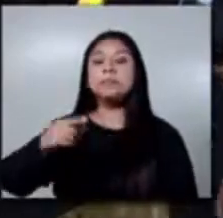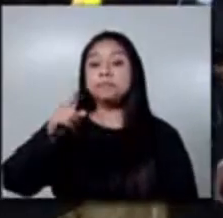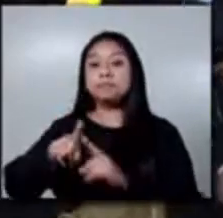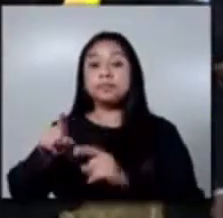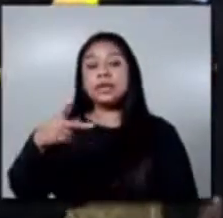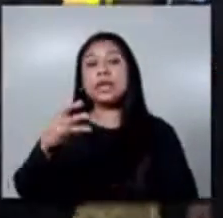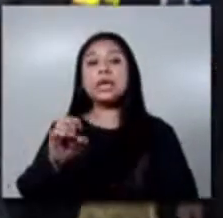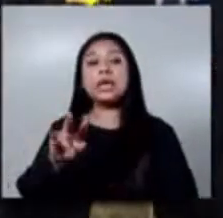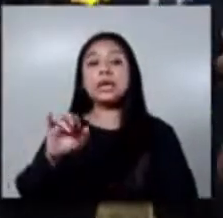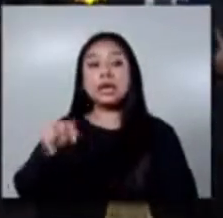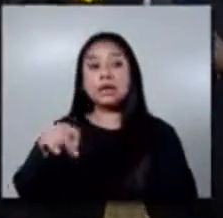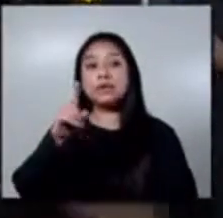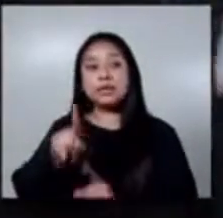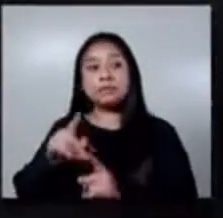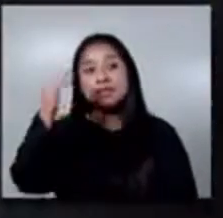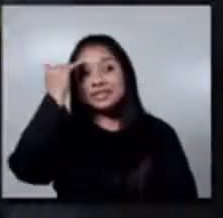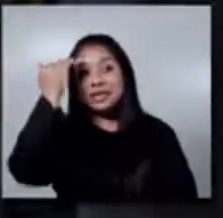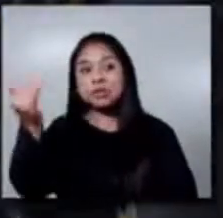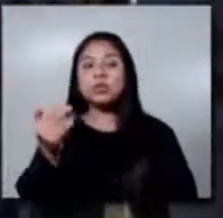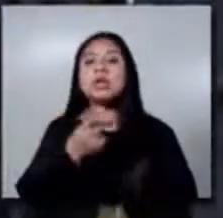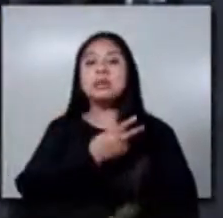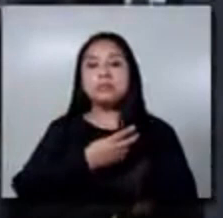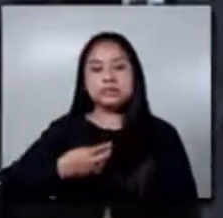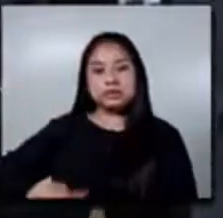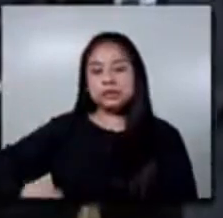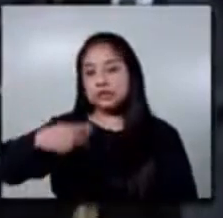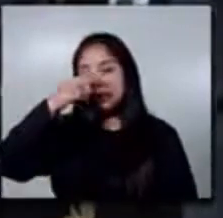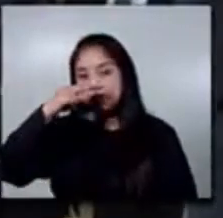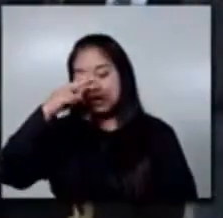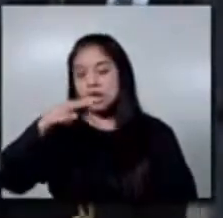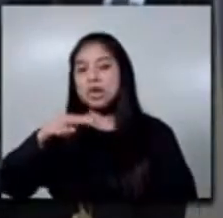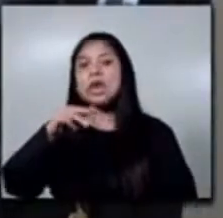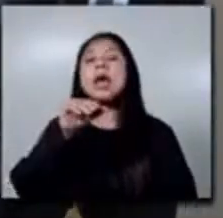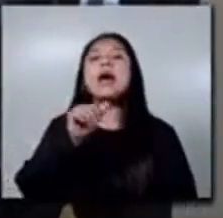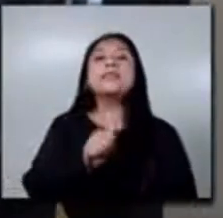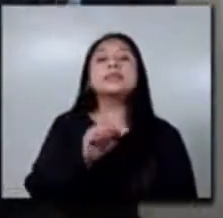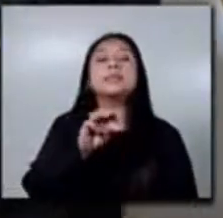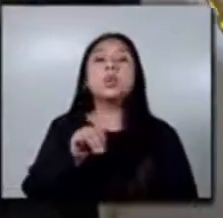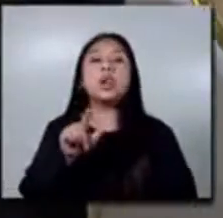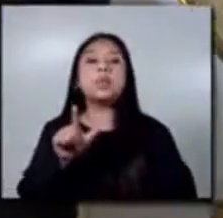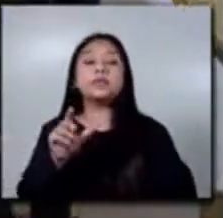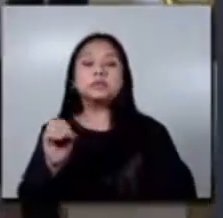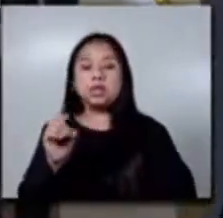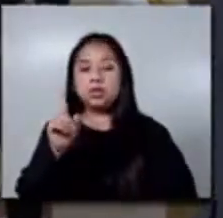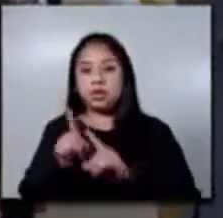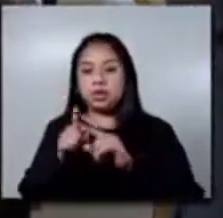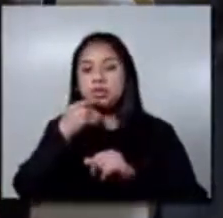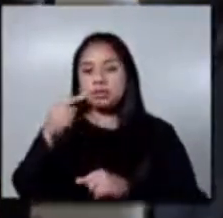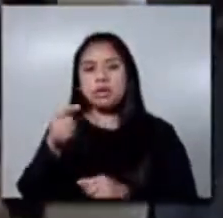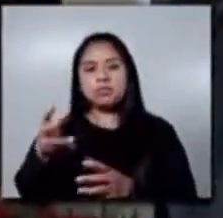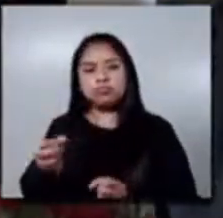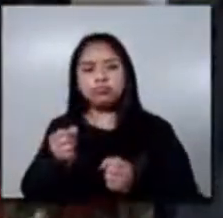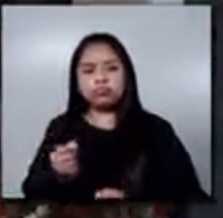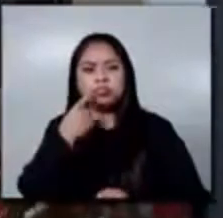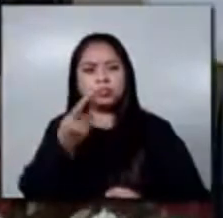pues también saluda al mandatario de México, Andrés Manuel López Obrador, y de esa manera pues reafirmar